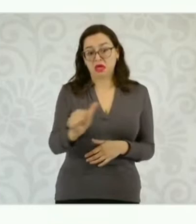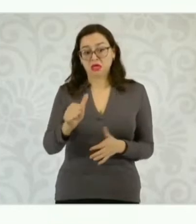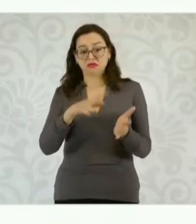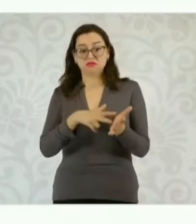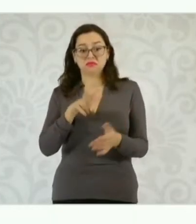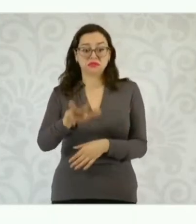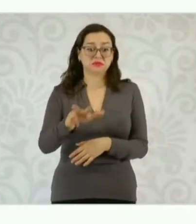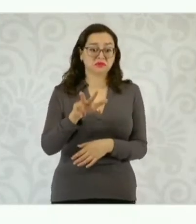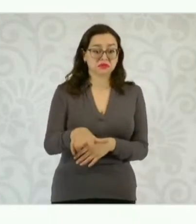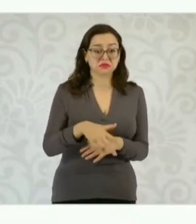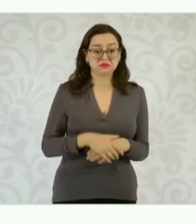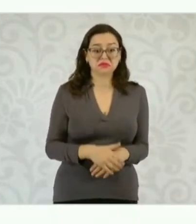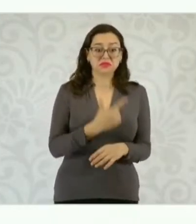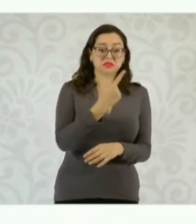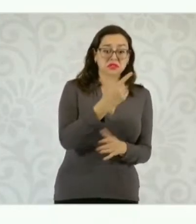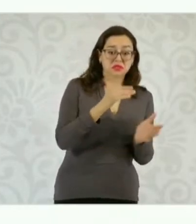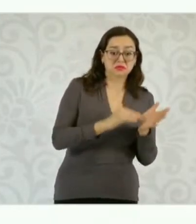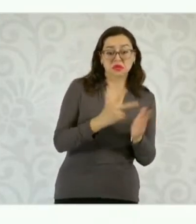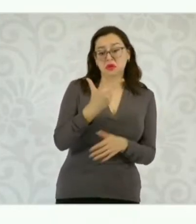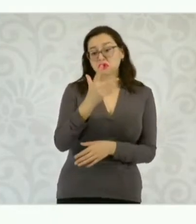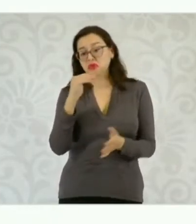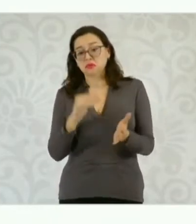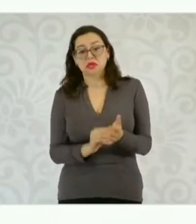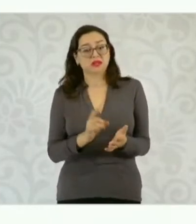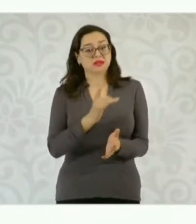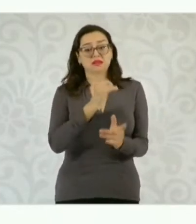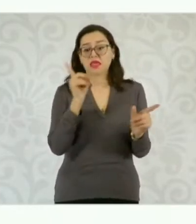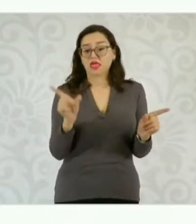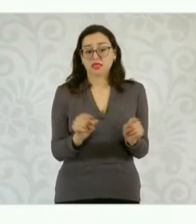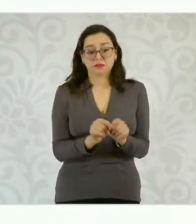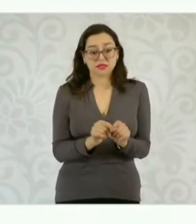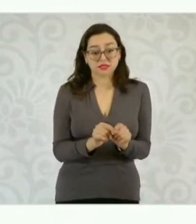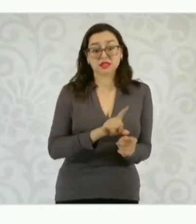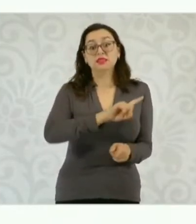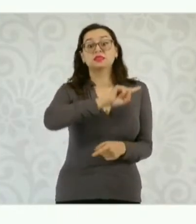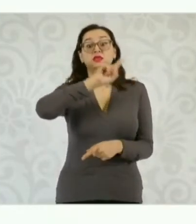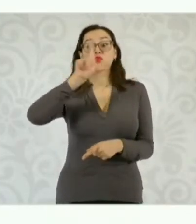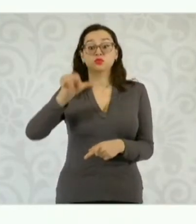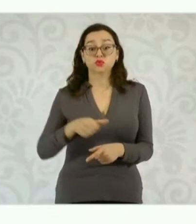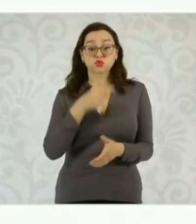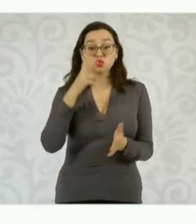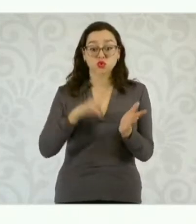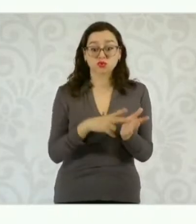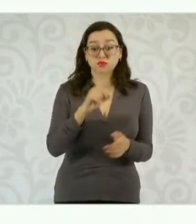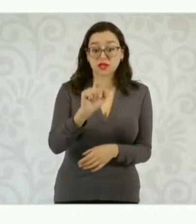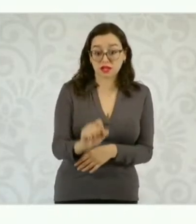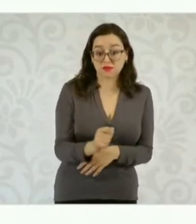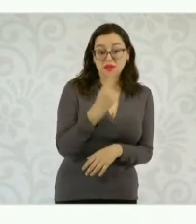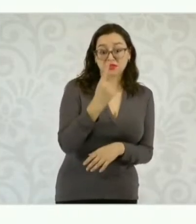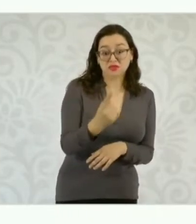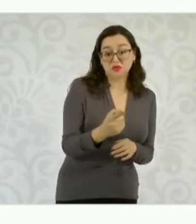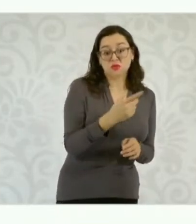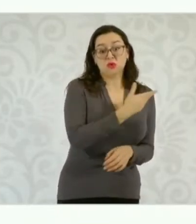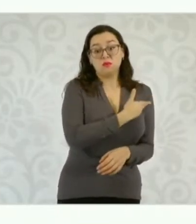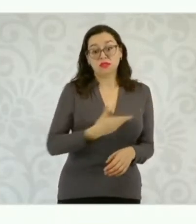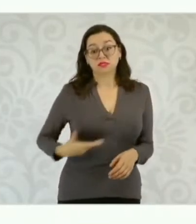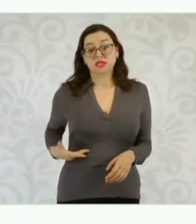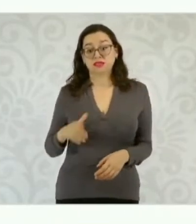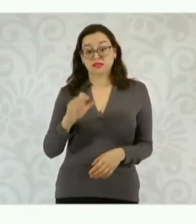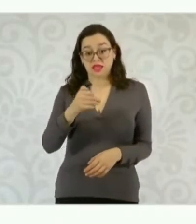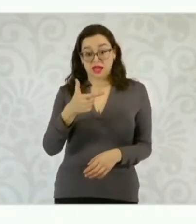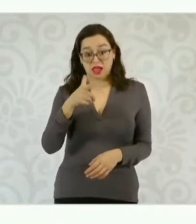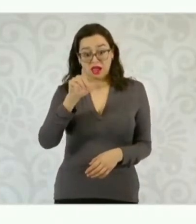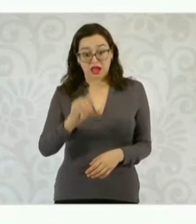relativamente estable entre 7,000 y 8,000 plazas y como pueden ver a partir del 2021 el gobierno del presidente López